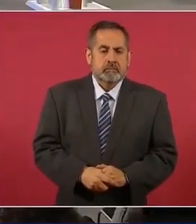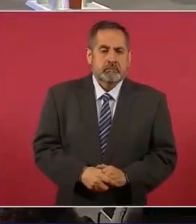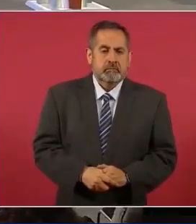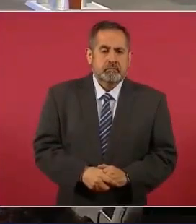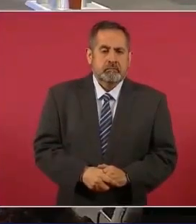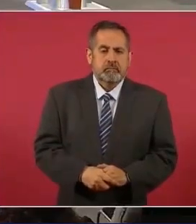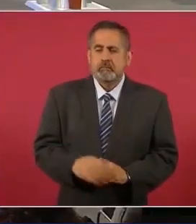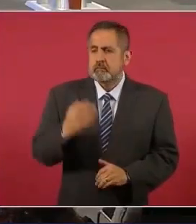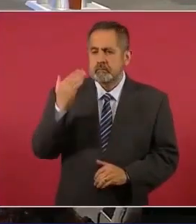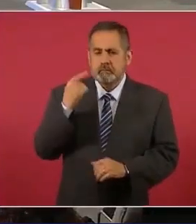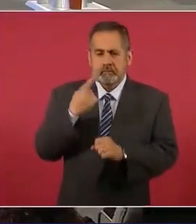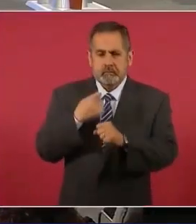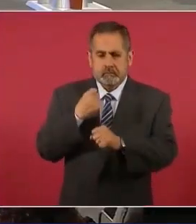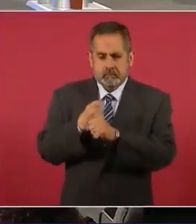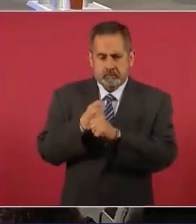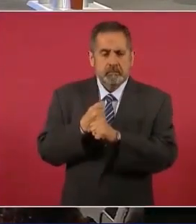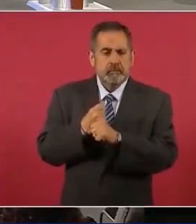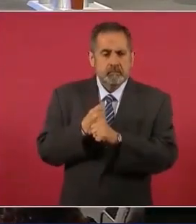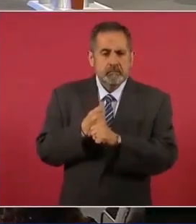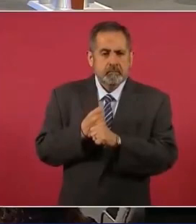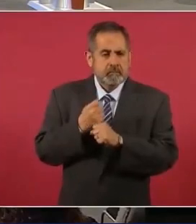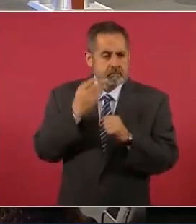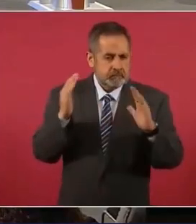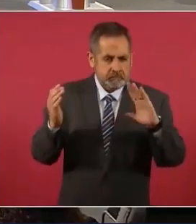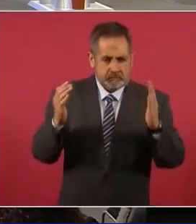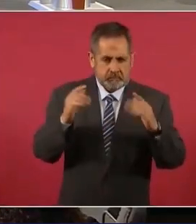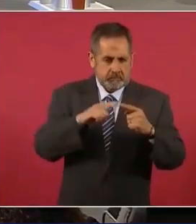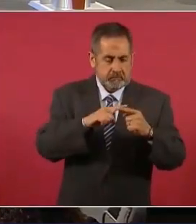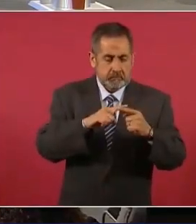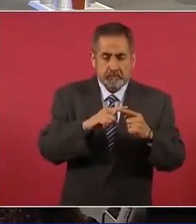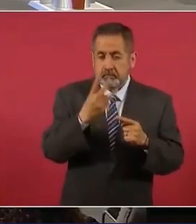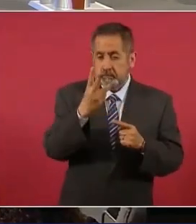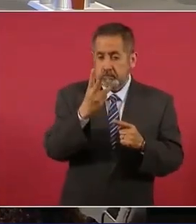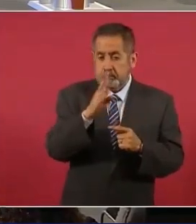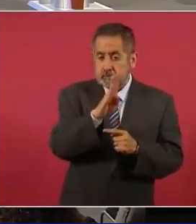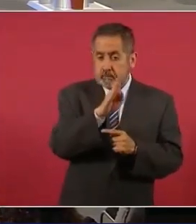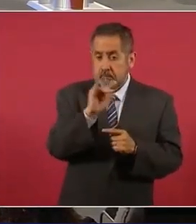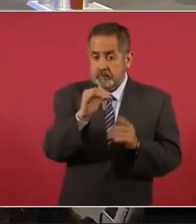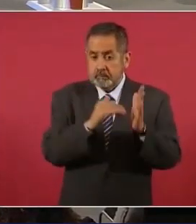El año pasado, en este periodo, llevábamos